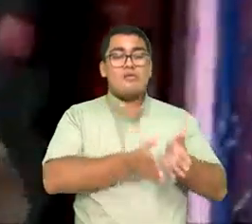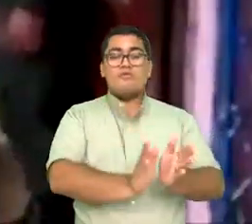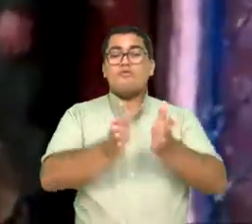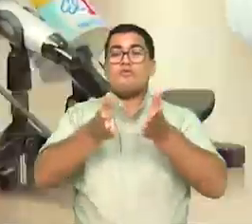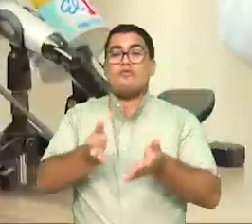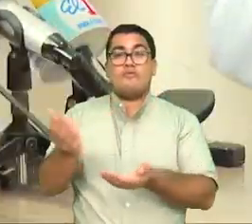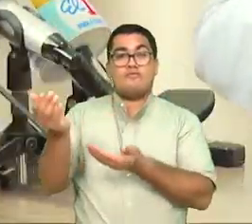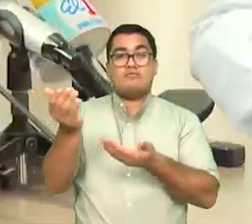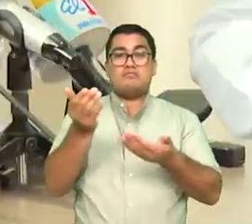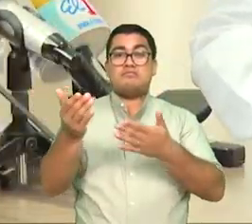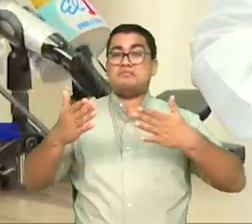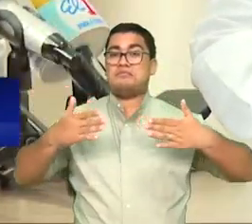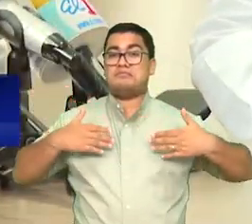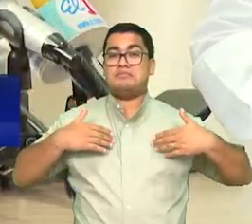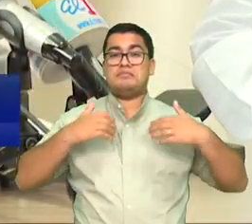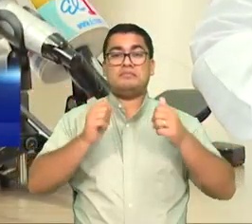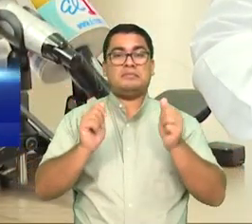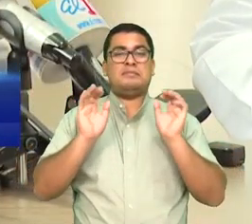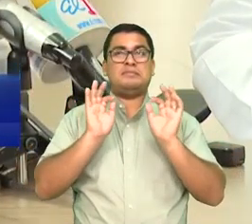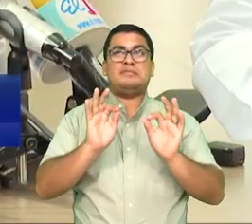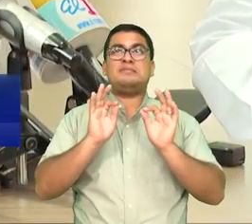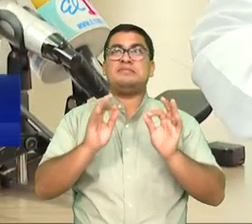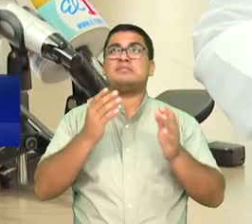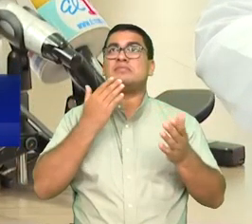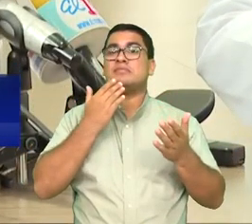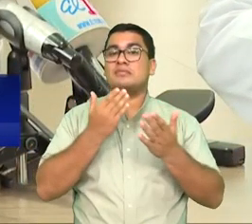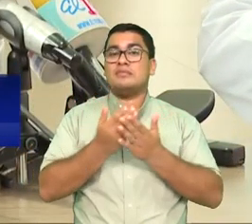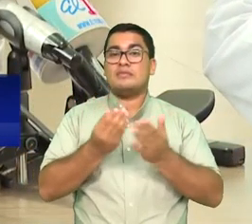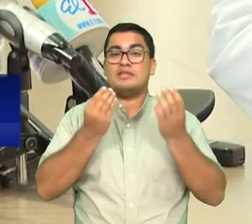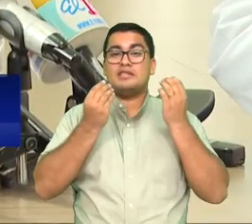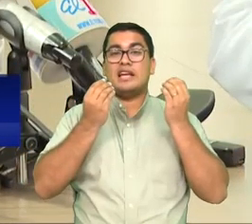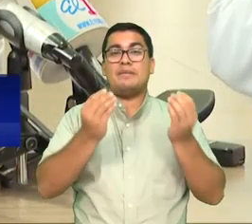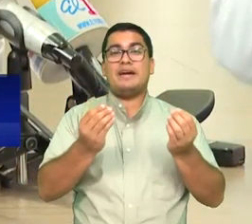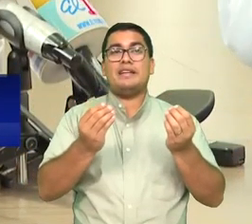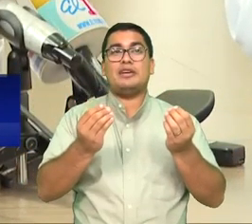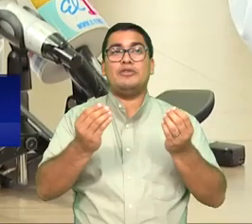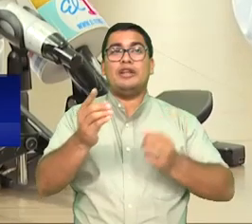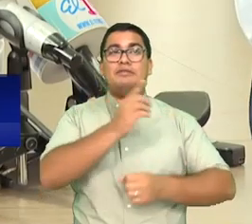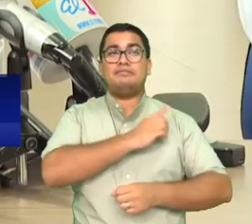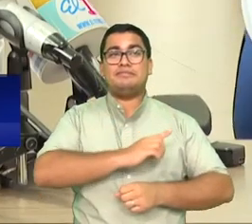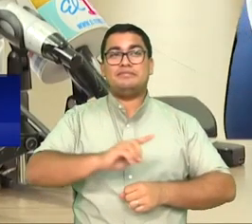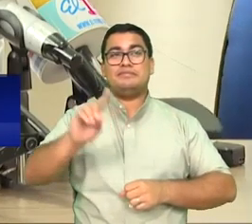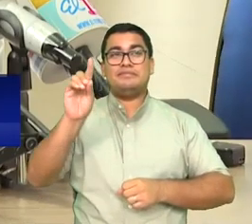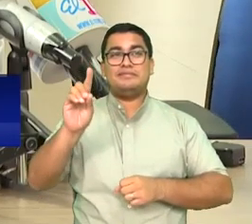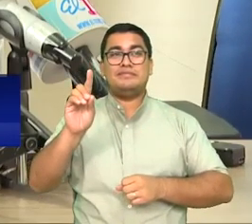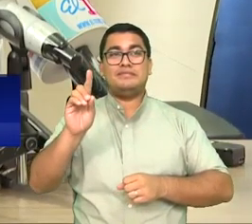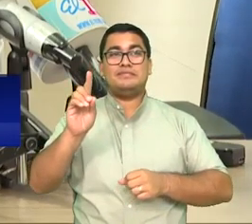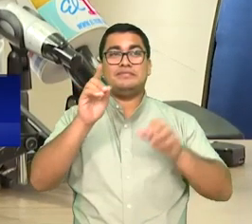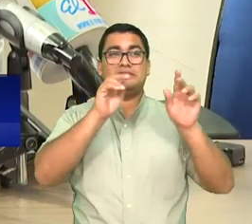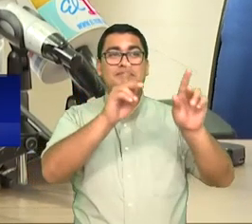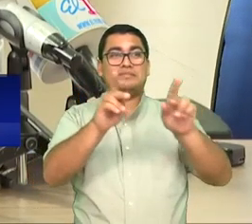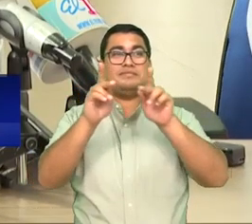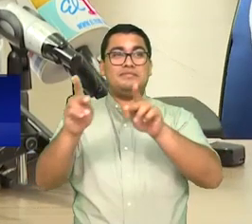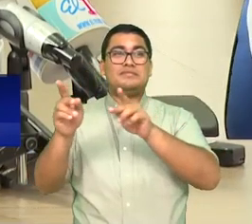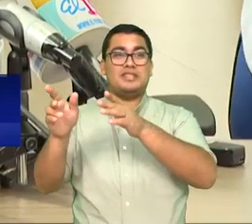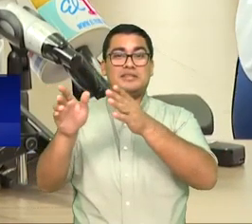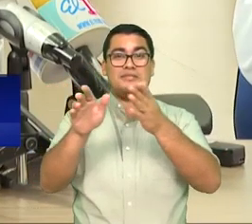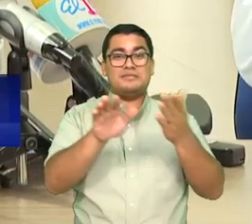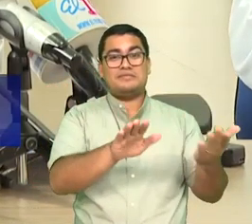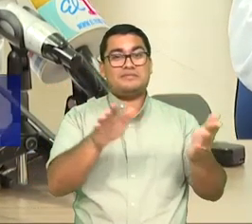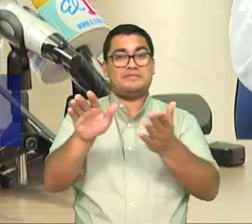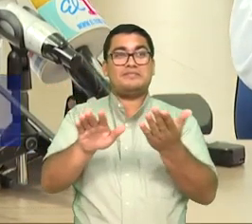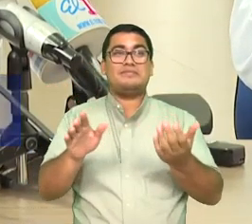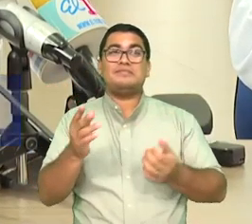salud. Gracias a Dios, hasta este momento no se reportan personas heridas ni